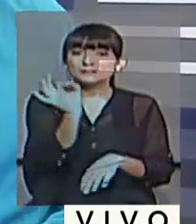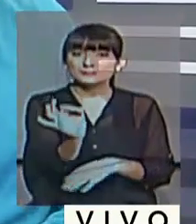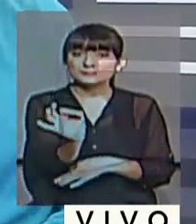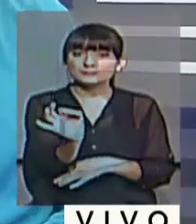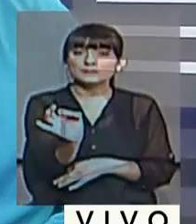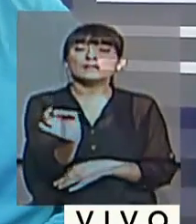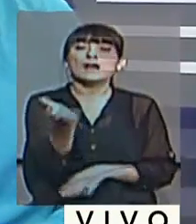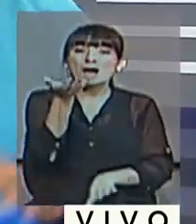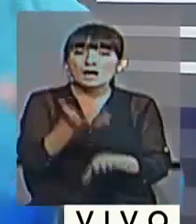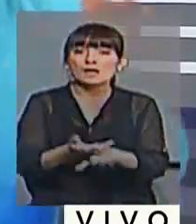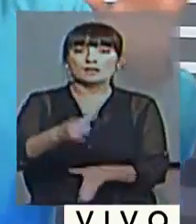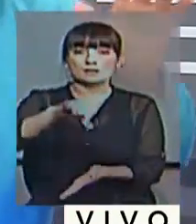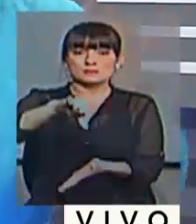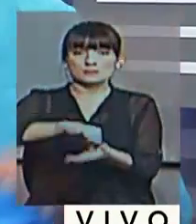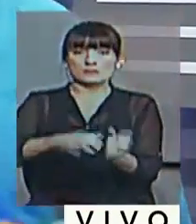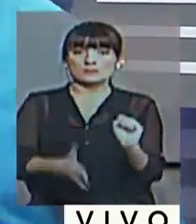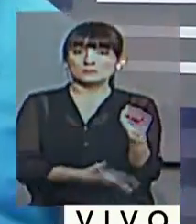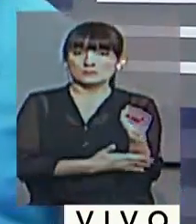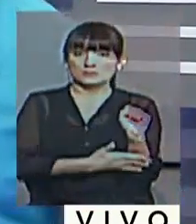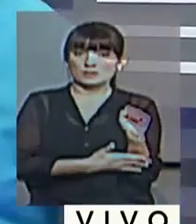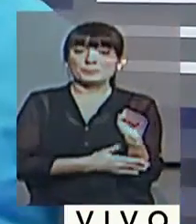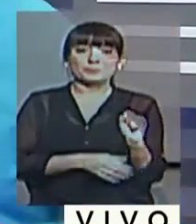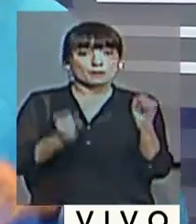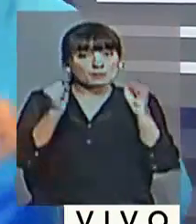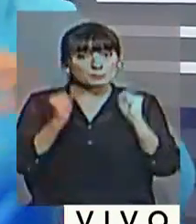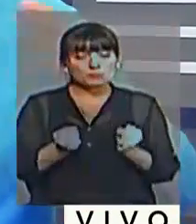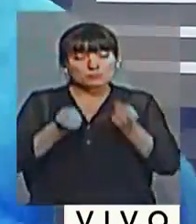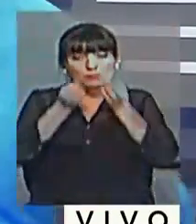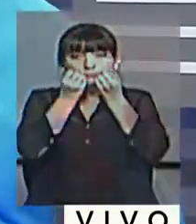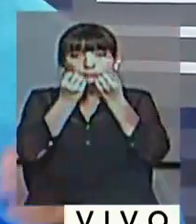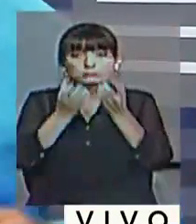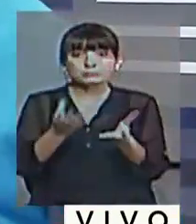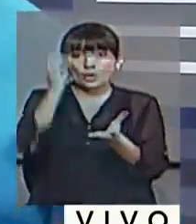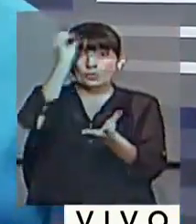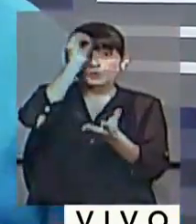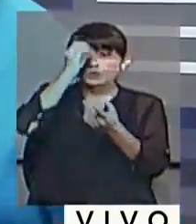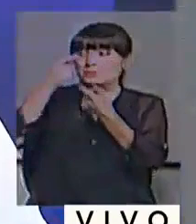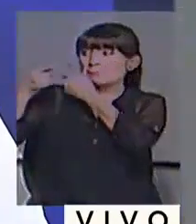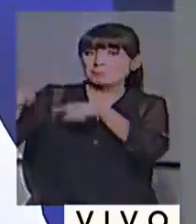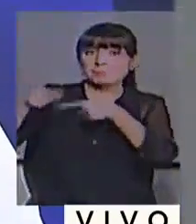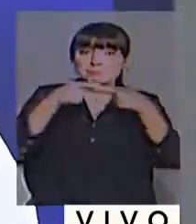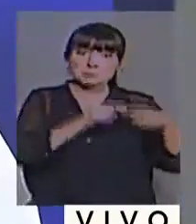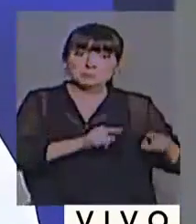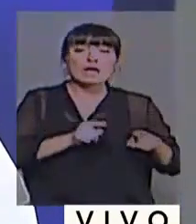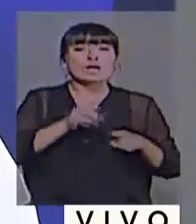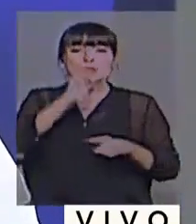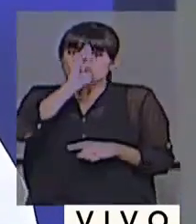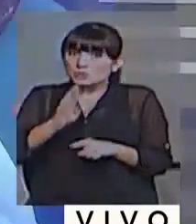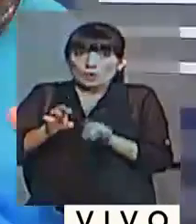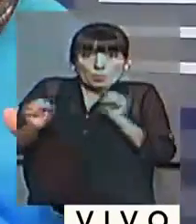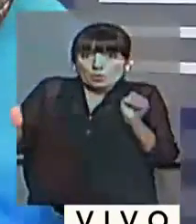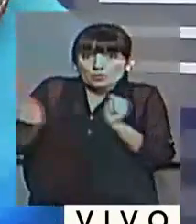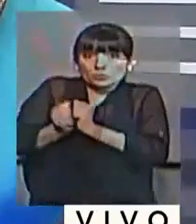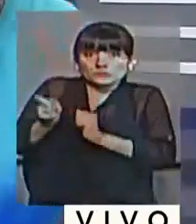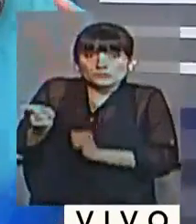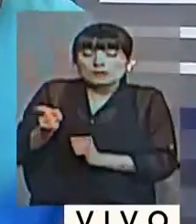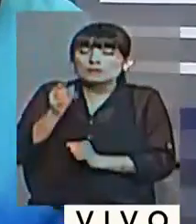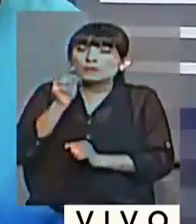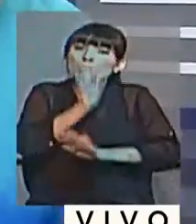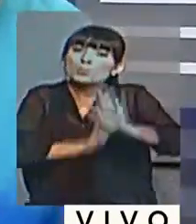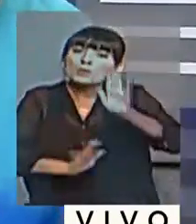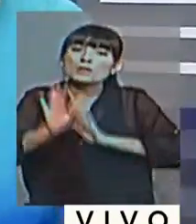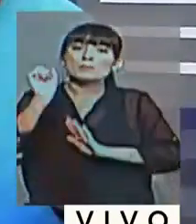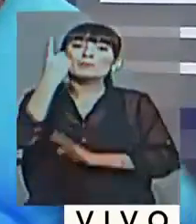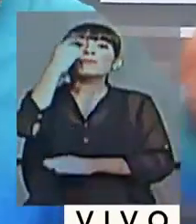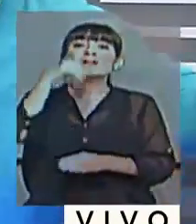tener centroizquierda y podemos expresar nuestras diferencias con respeto, estoy de acuerdo contigo, claro, con cuidado, en una